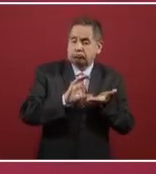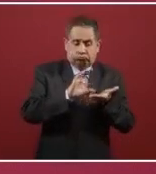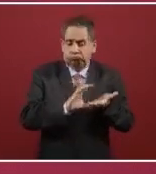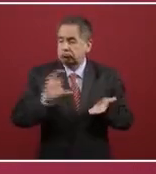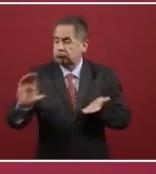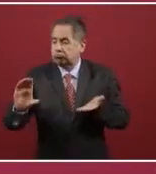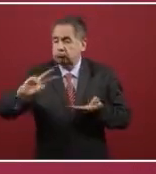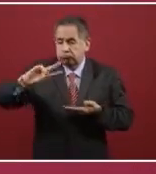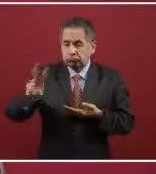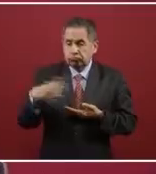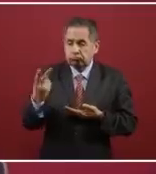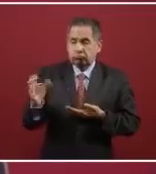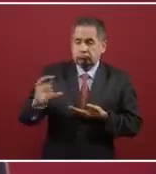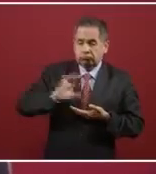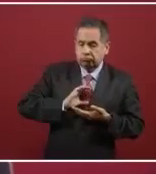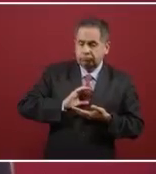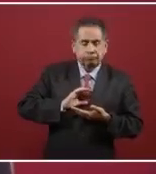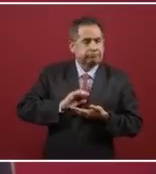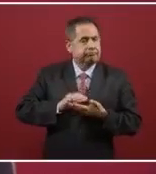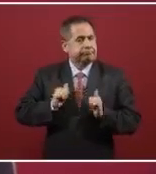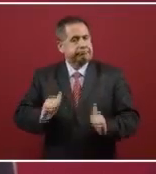devolvían los impuestos. Y eso ya se terminó.